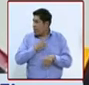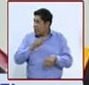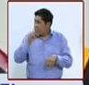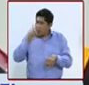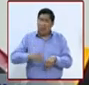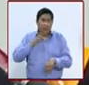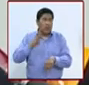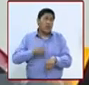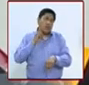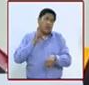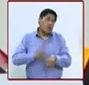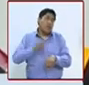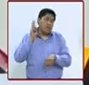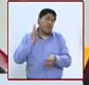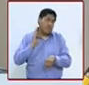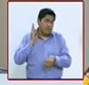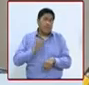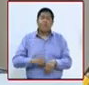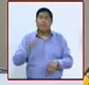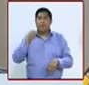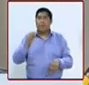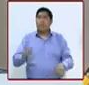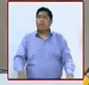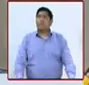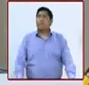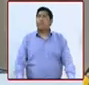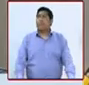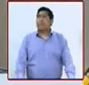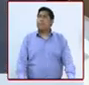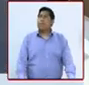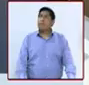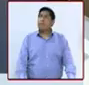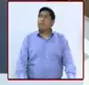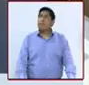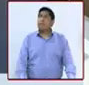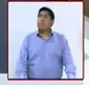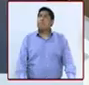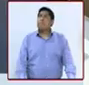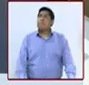de del horario continuo, ¿no?